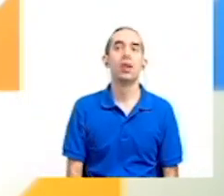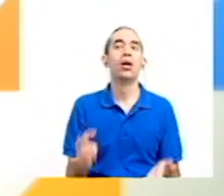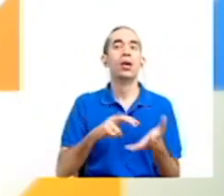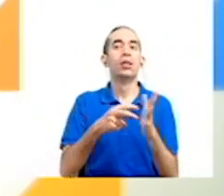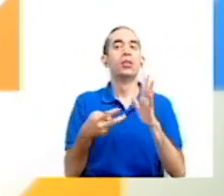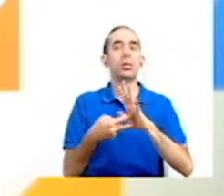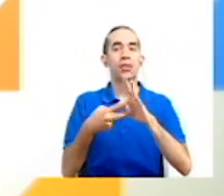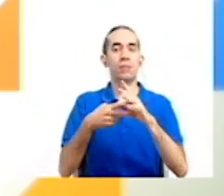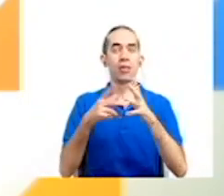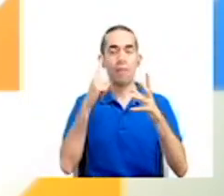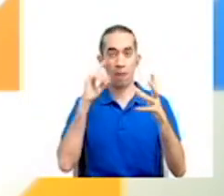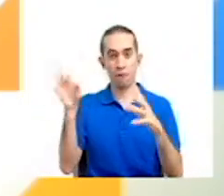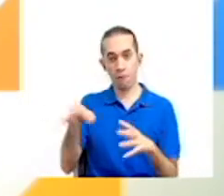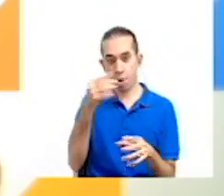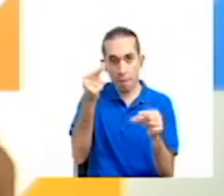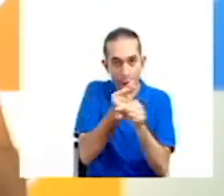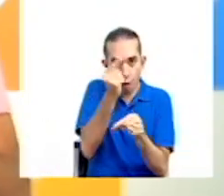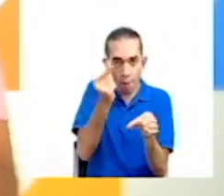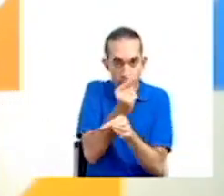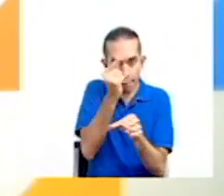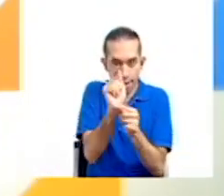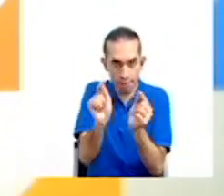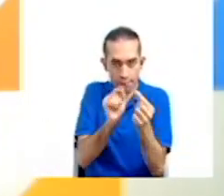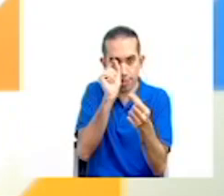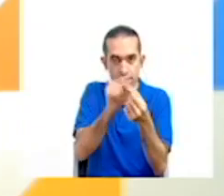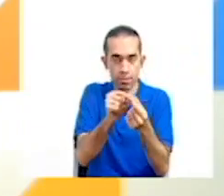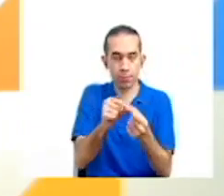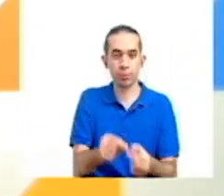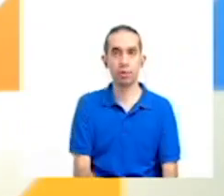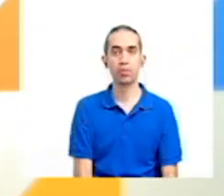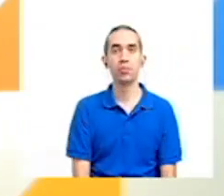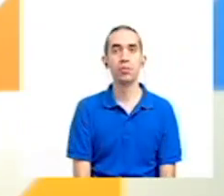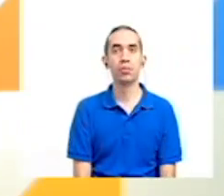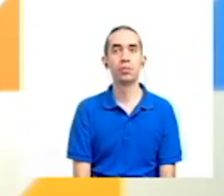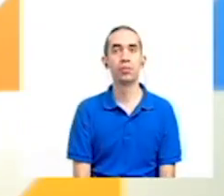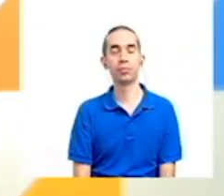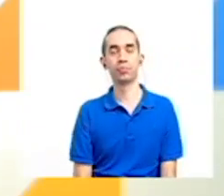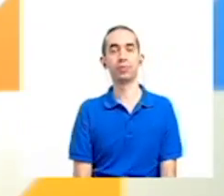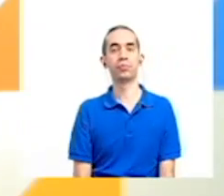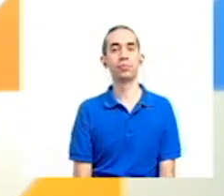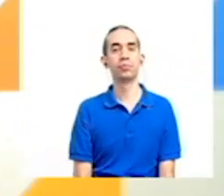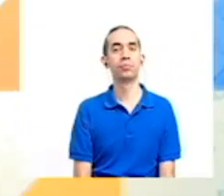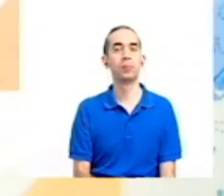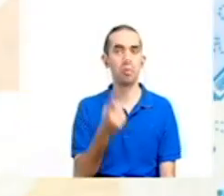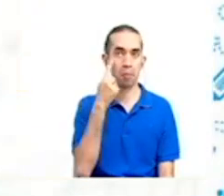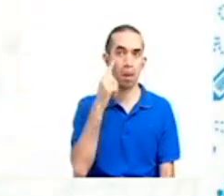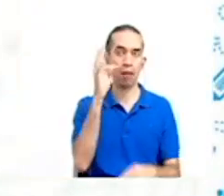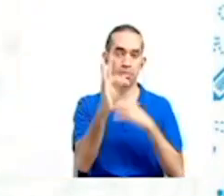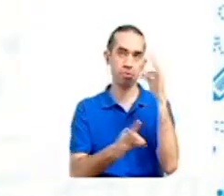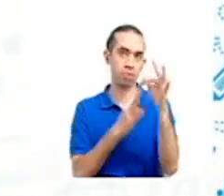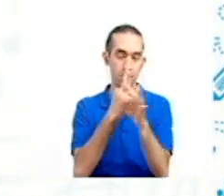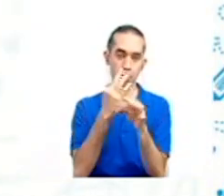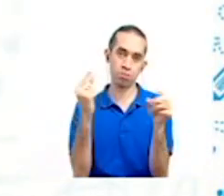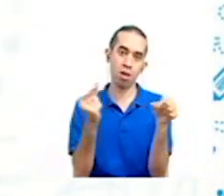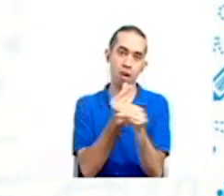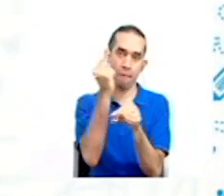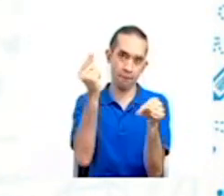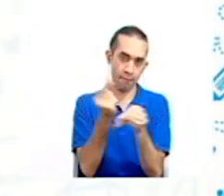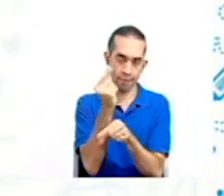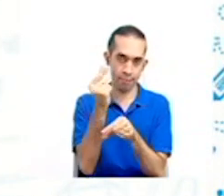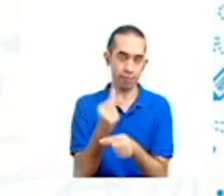tengan una geometría muy específica. De hecho, vamos a ver cuáles son los tipos de geometría.